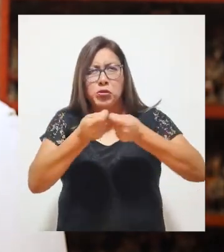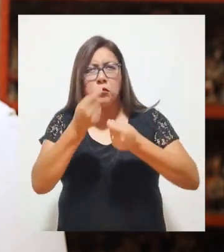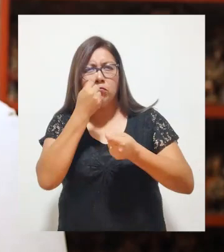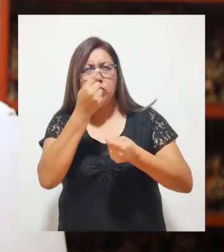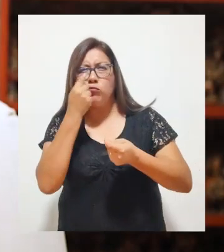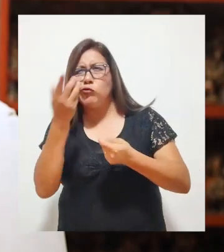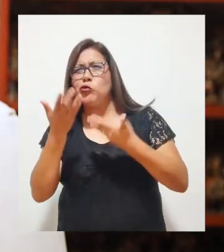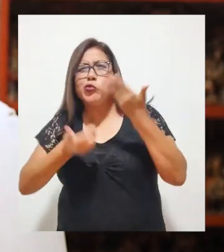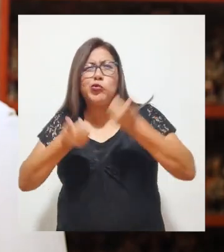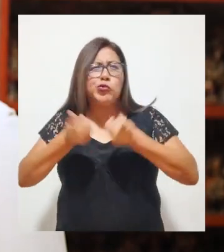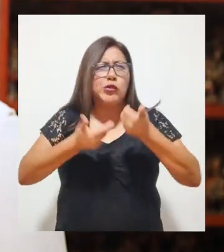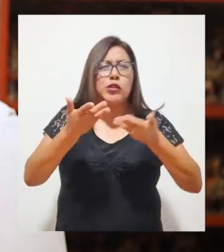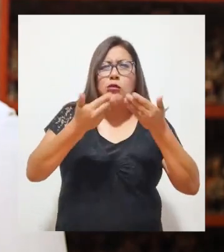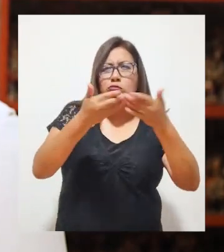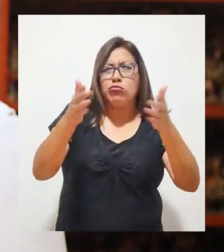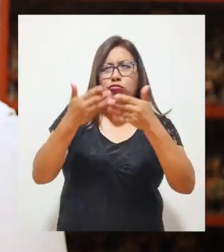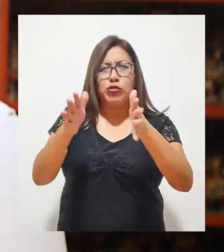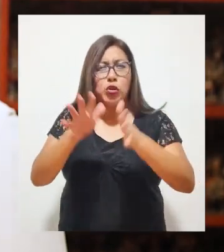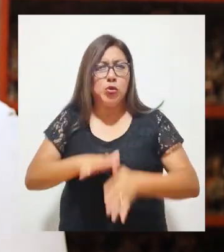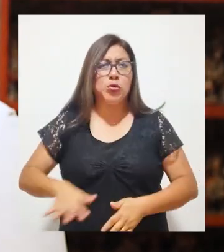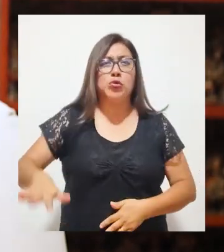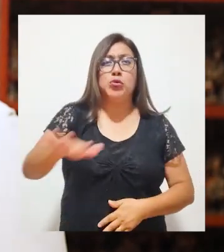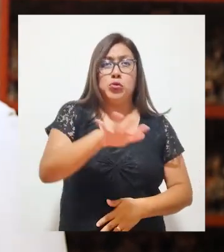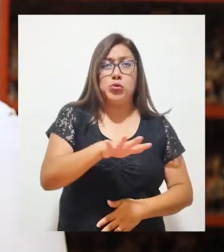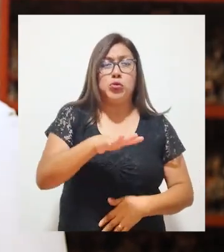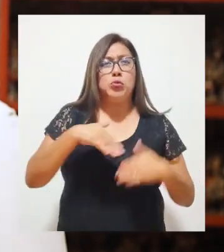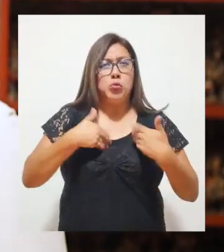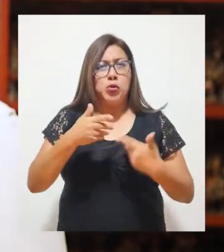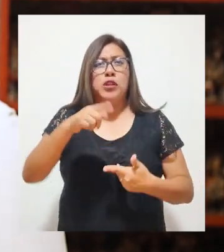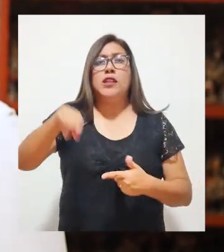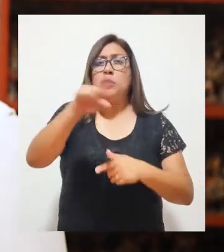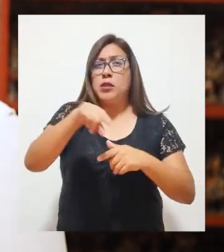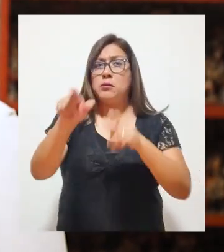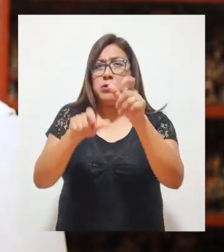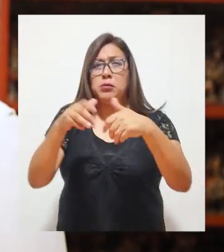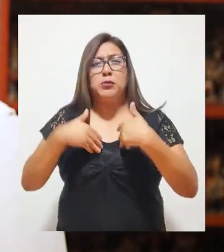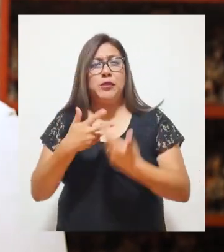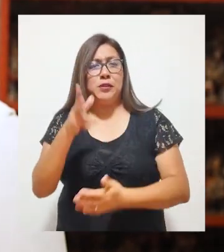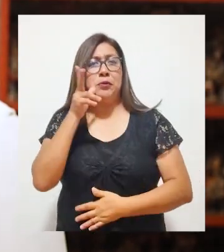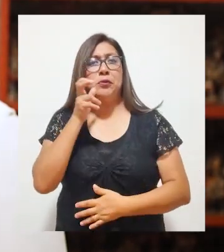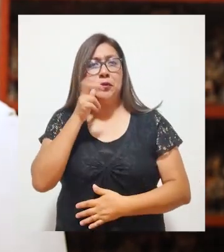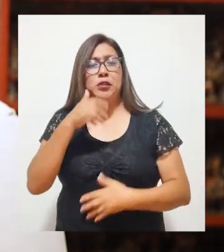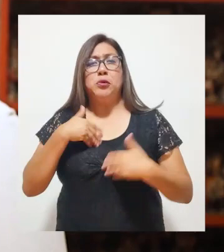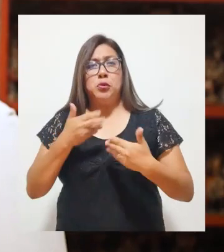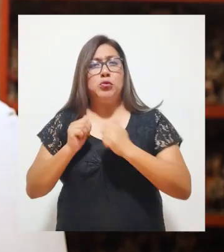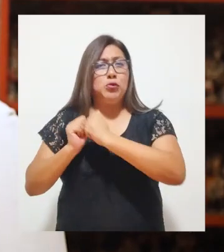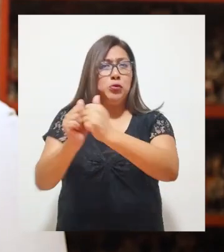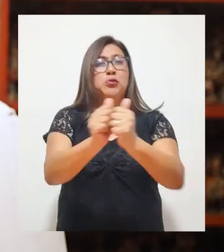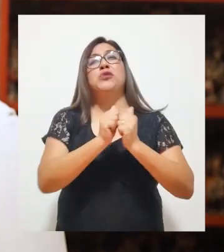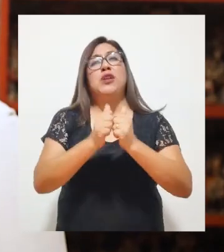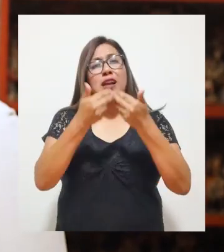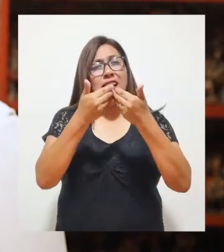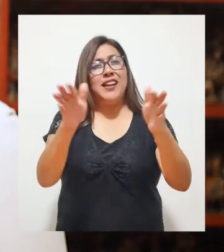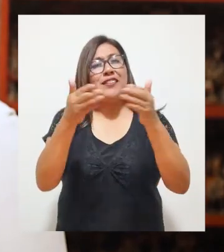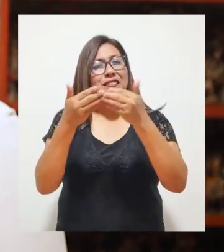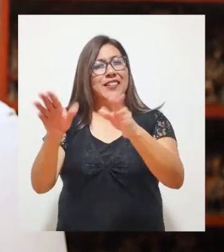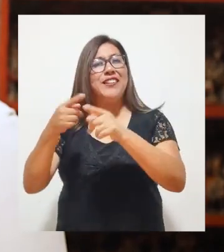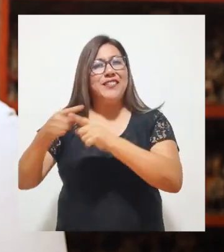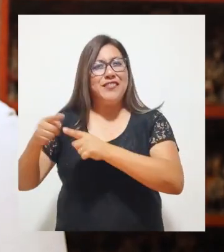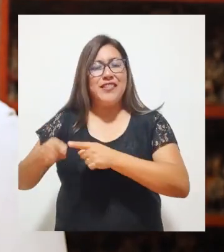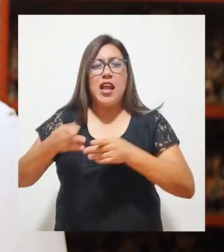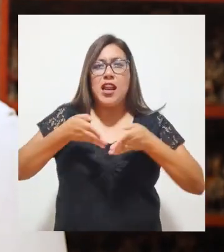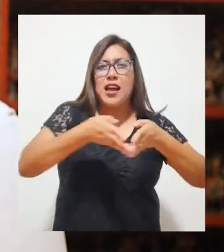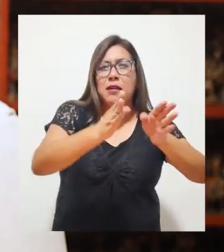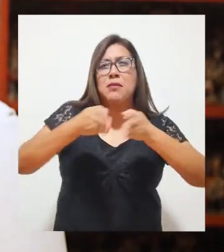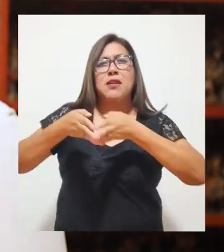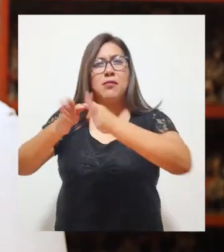de puertas abiertas, donde todas y todos puedan ser escuchados y en conjunto abrir nuevos caminos